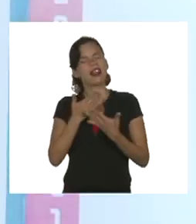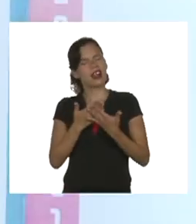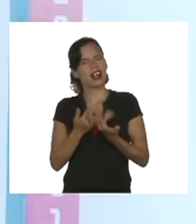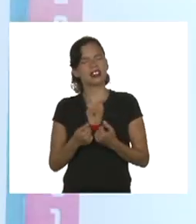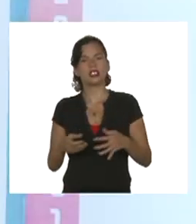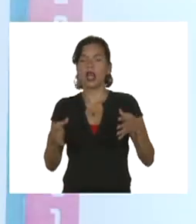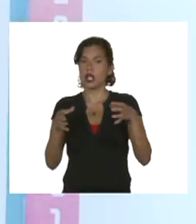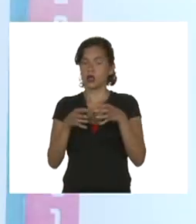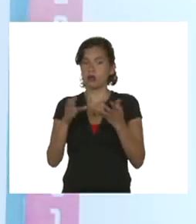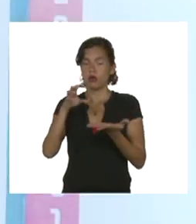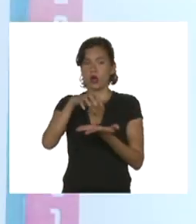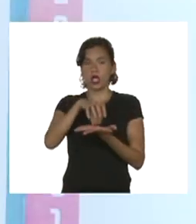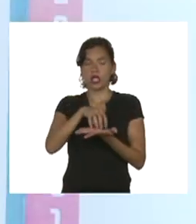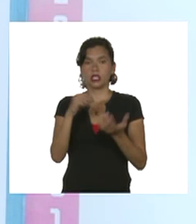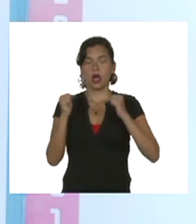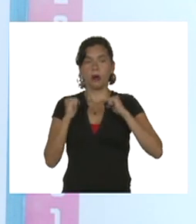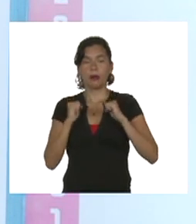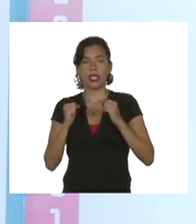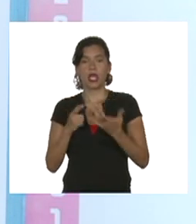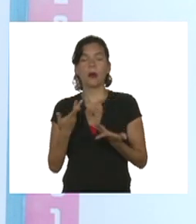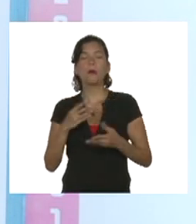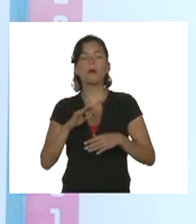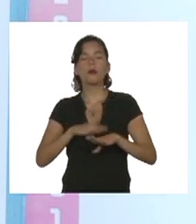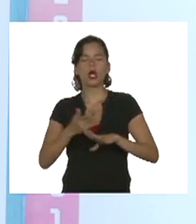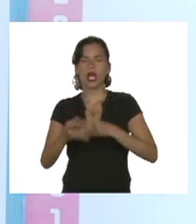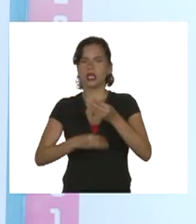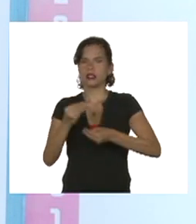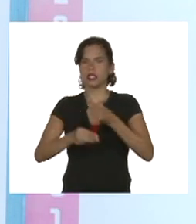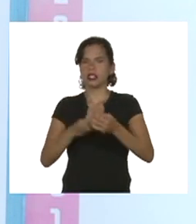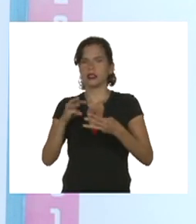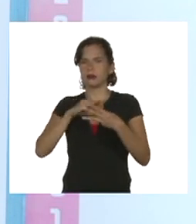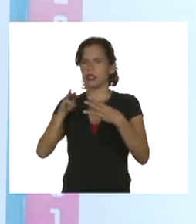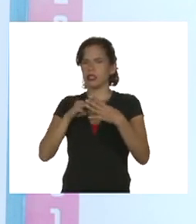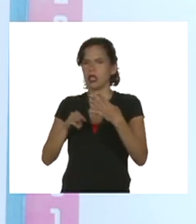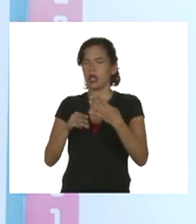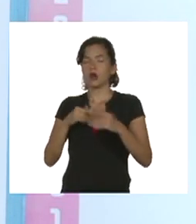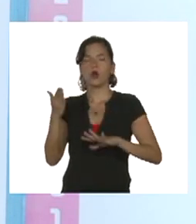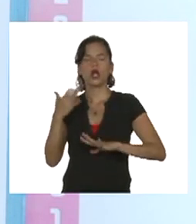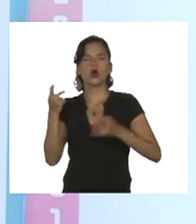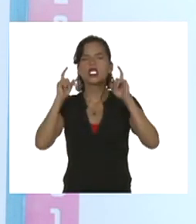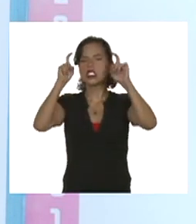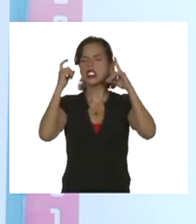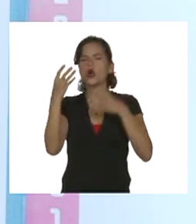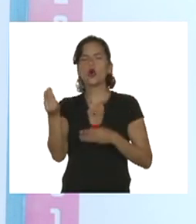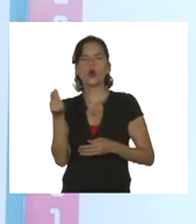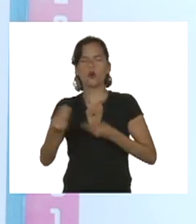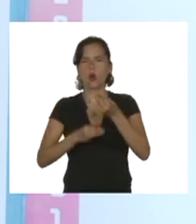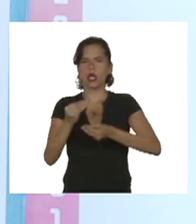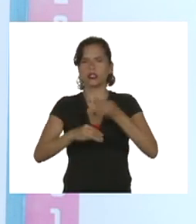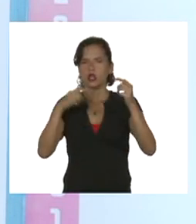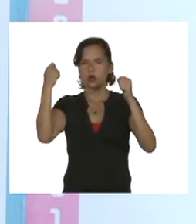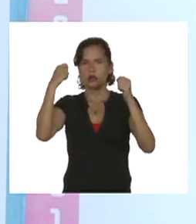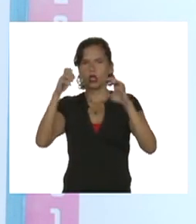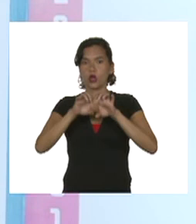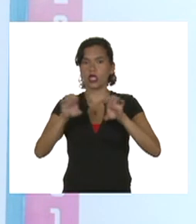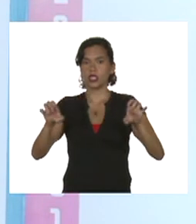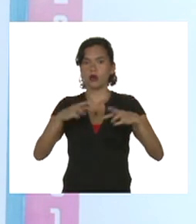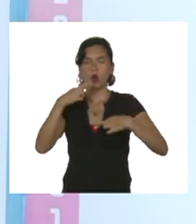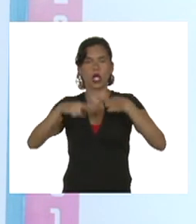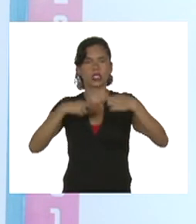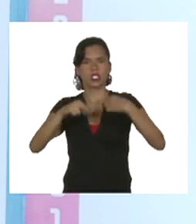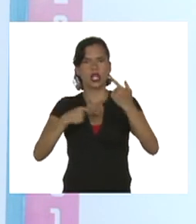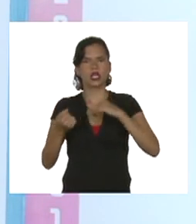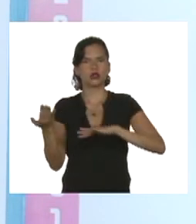Muchas gracias al CEBIT del Estado Mérida por la elaboración de este material, el cual nos enseñó cómo crear un video educativo acerca del reciclaje y